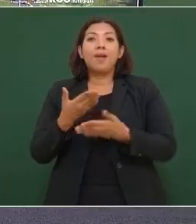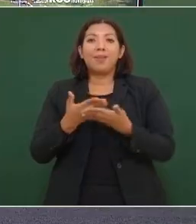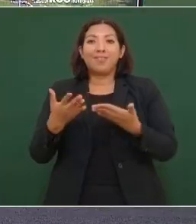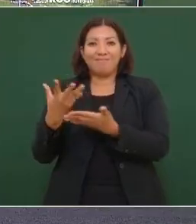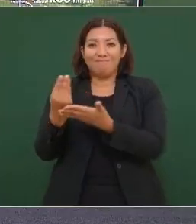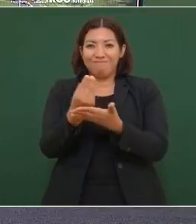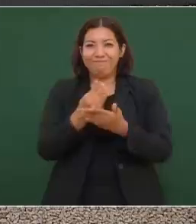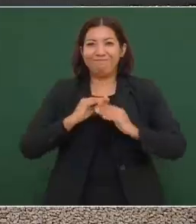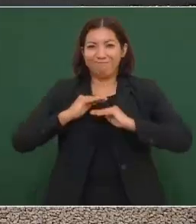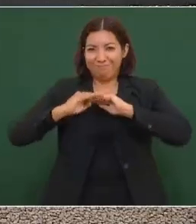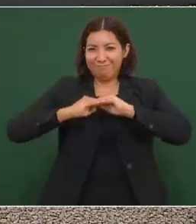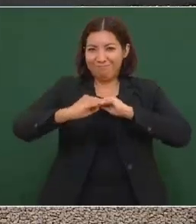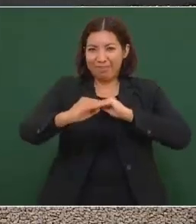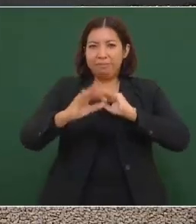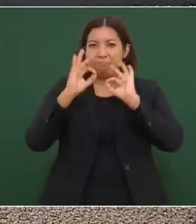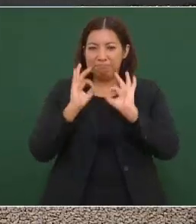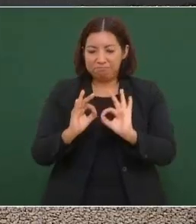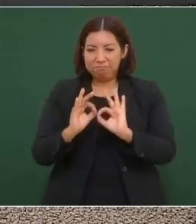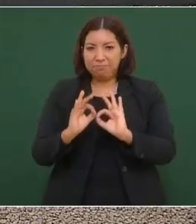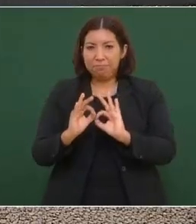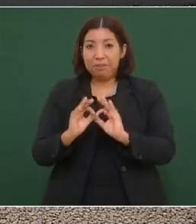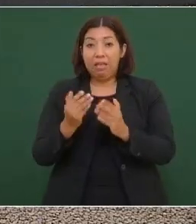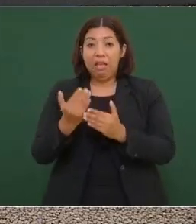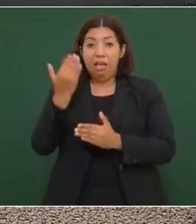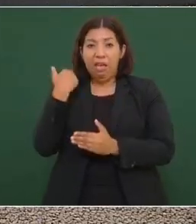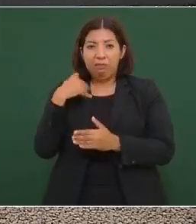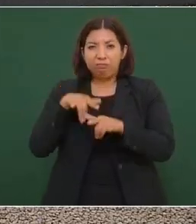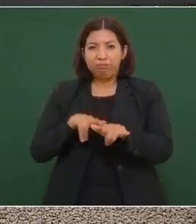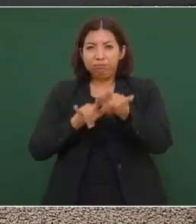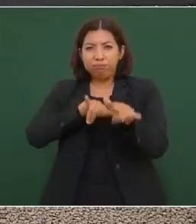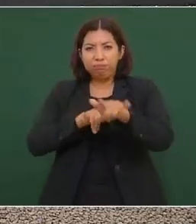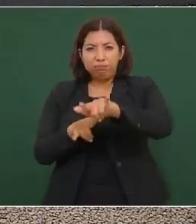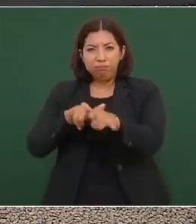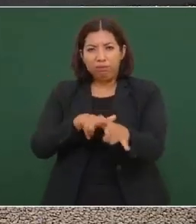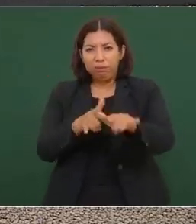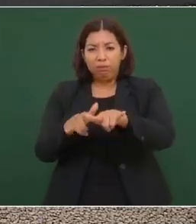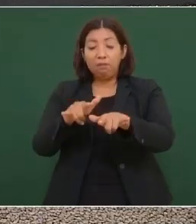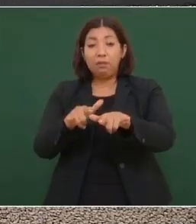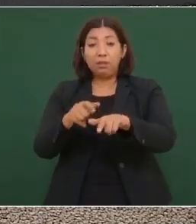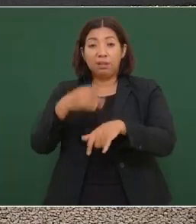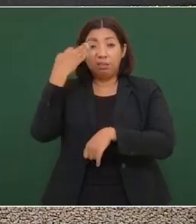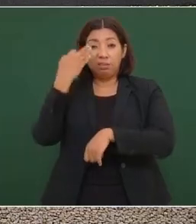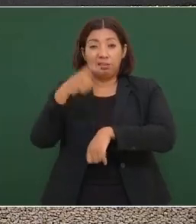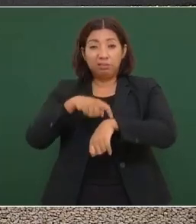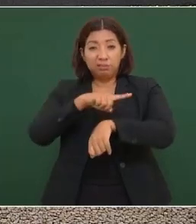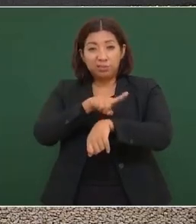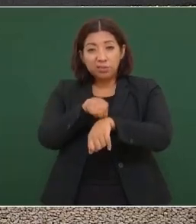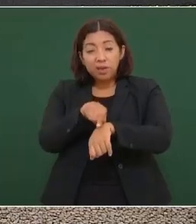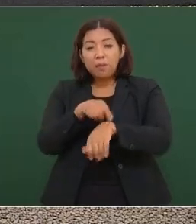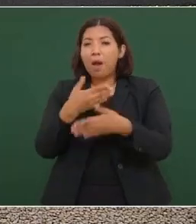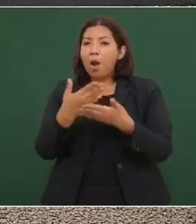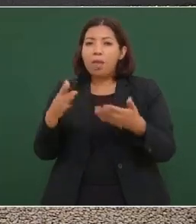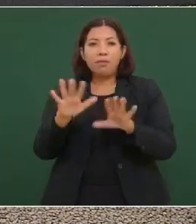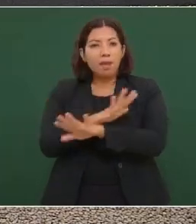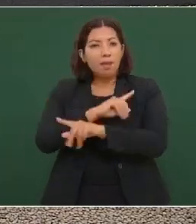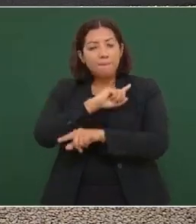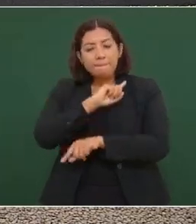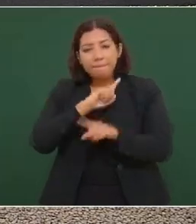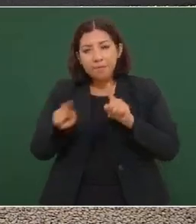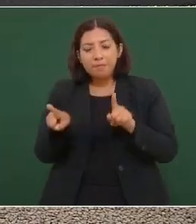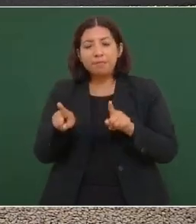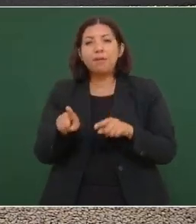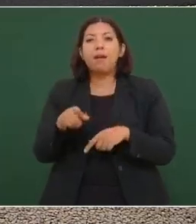servicio público para destinarlo al sano esparcimiento con sus familias. Esto no solamente es un tema de seguridad vial, sino de